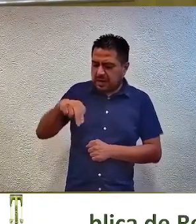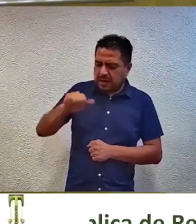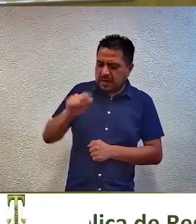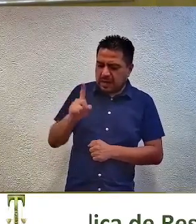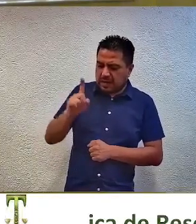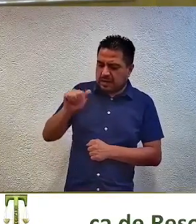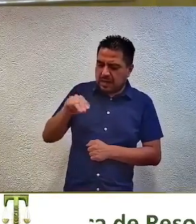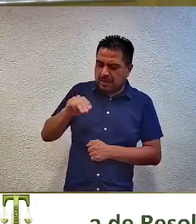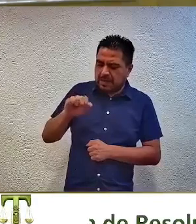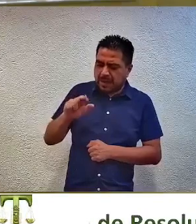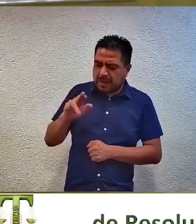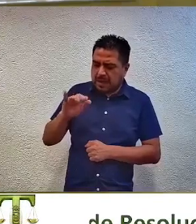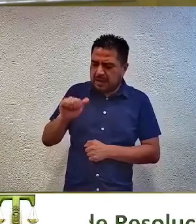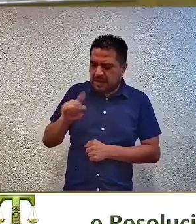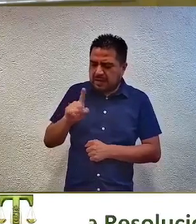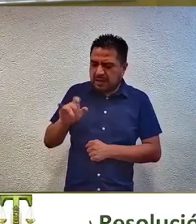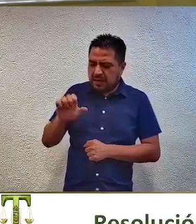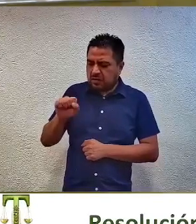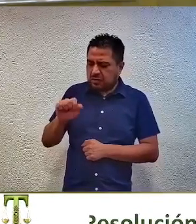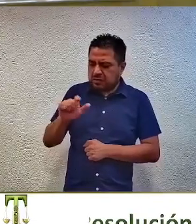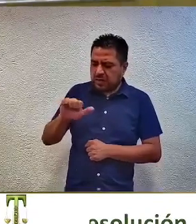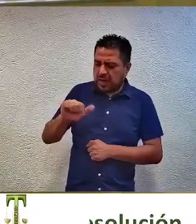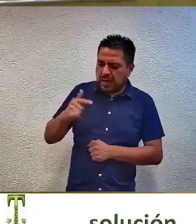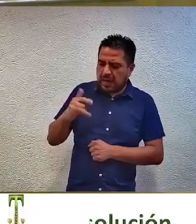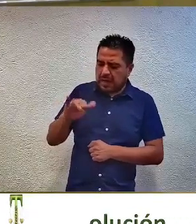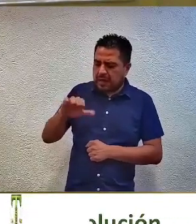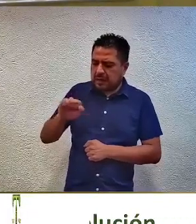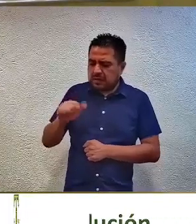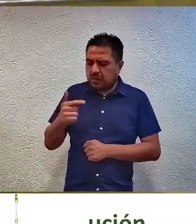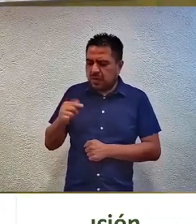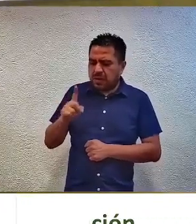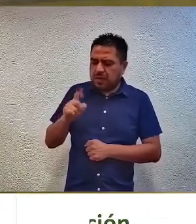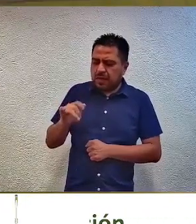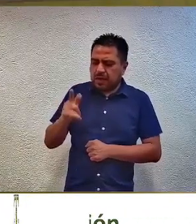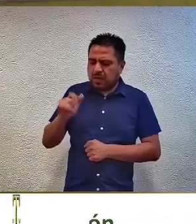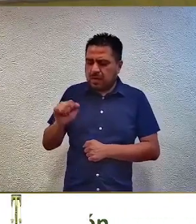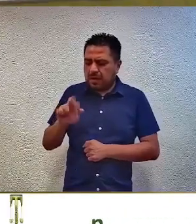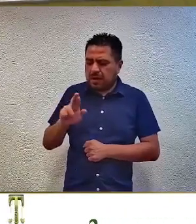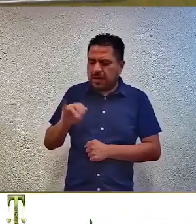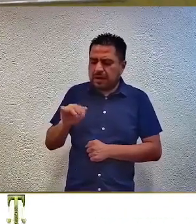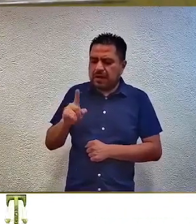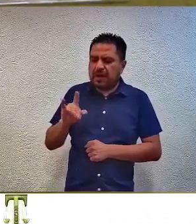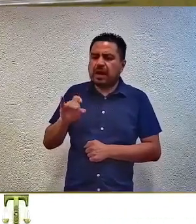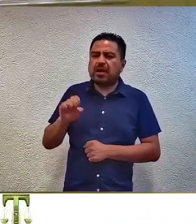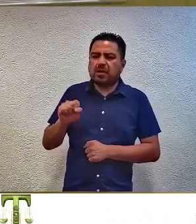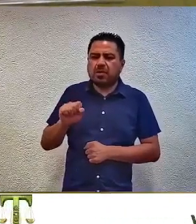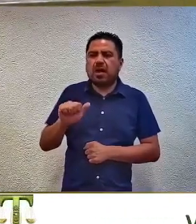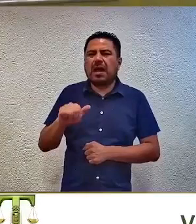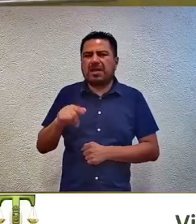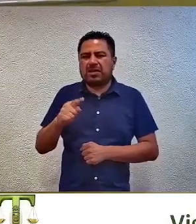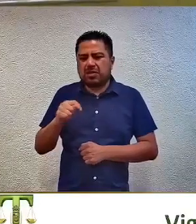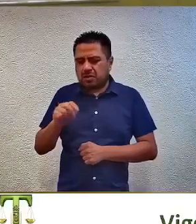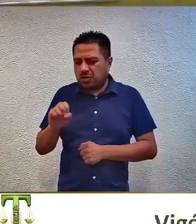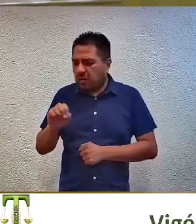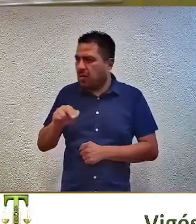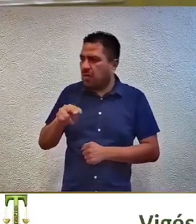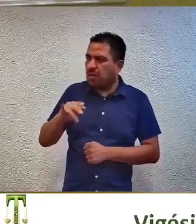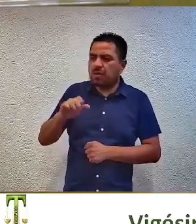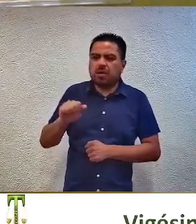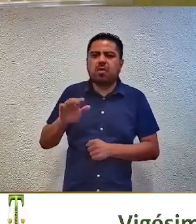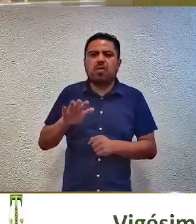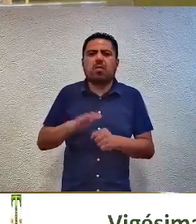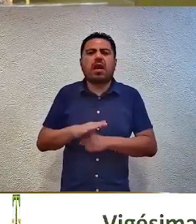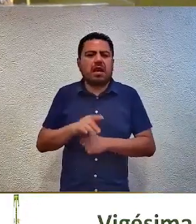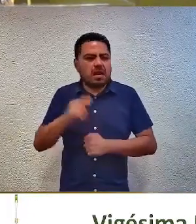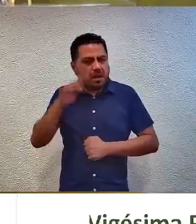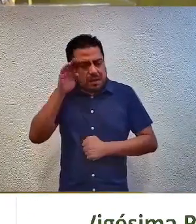Cruz, María de los Ángeles Vázquez Pastor, Guadalupe Alcocer, Ricardo Iván Galíndez Díaz y Antonio Guzmán Ruiz en los términos del